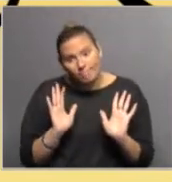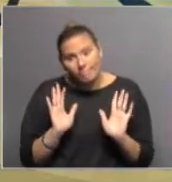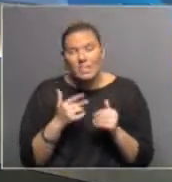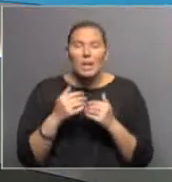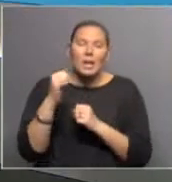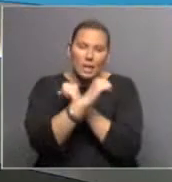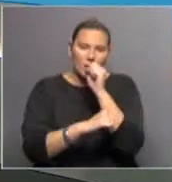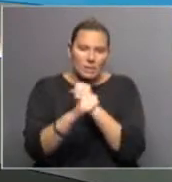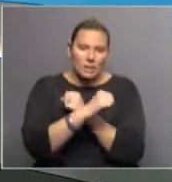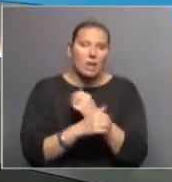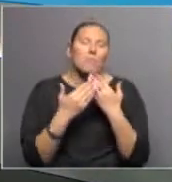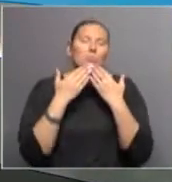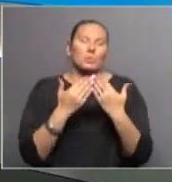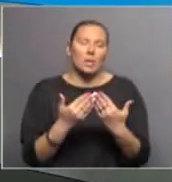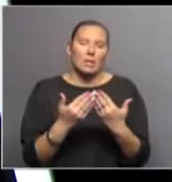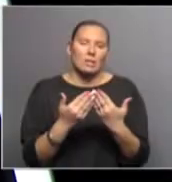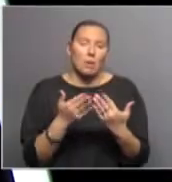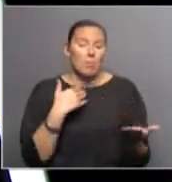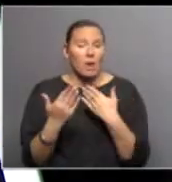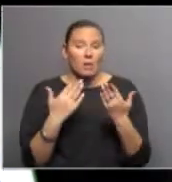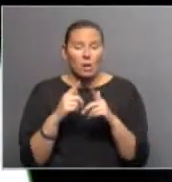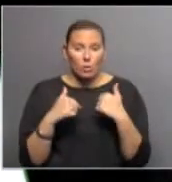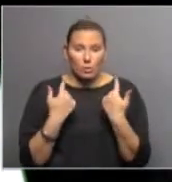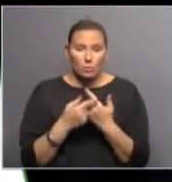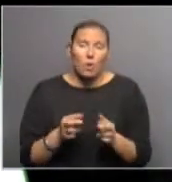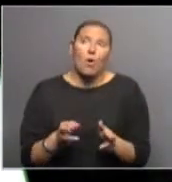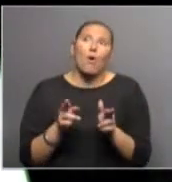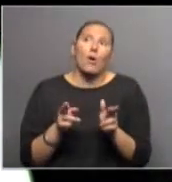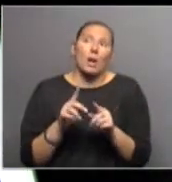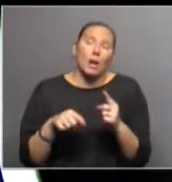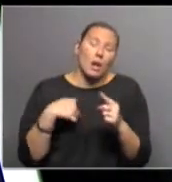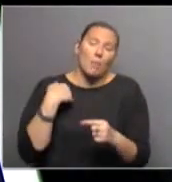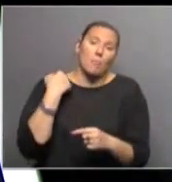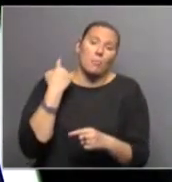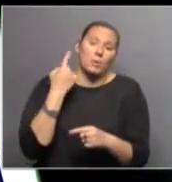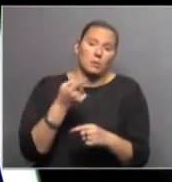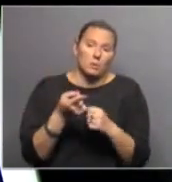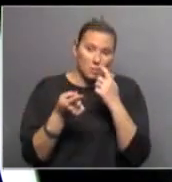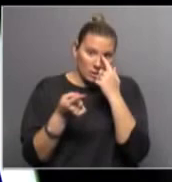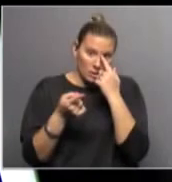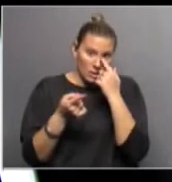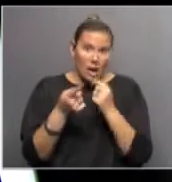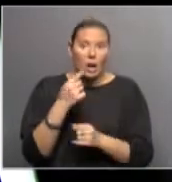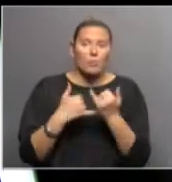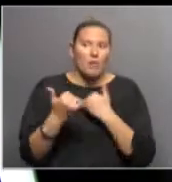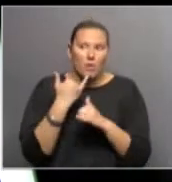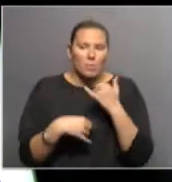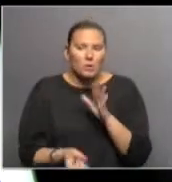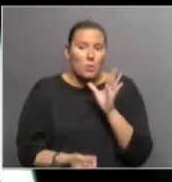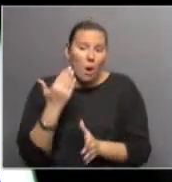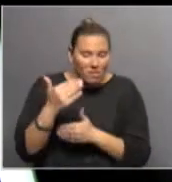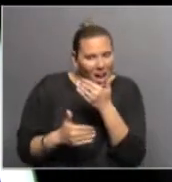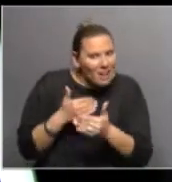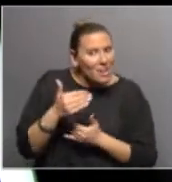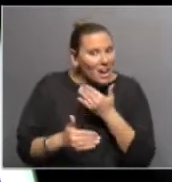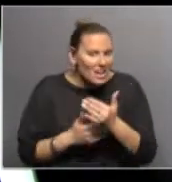Ingeniera María José González, muchísimas gracias por esta conversación. Ojalá que la próxima tenga unos anuncios y algunos avances en